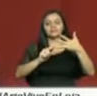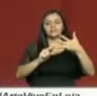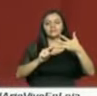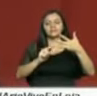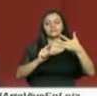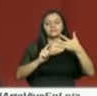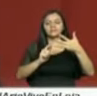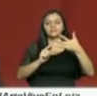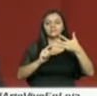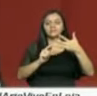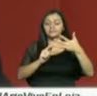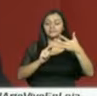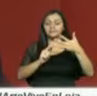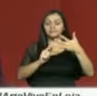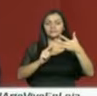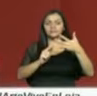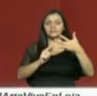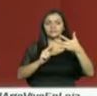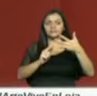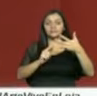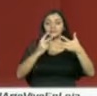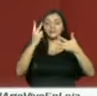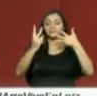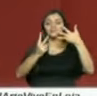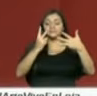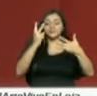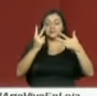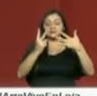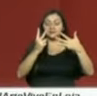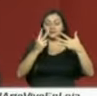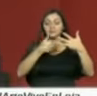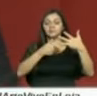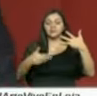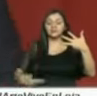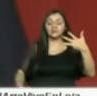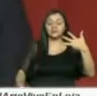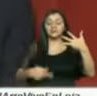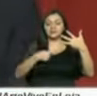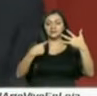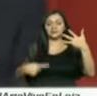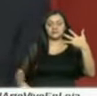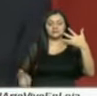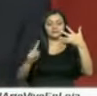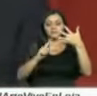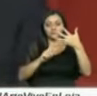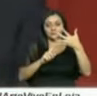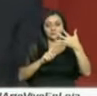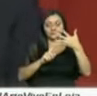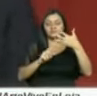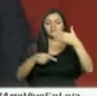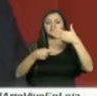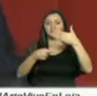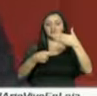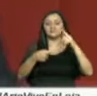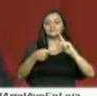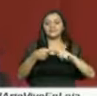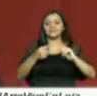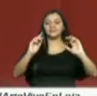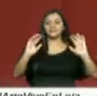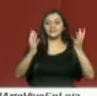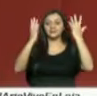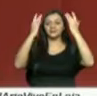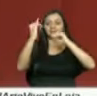resonante. Hemos recibido la visita del presidente chino Xi Jinping y ahora realizamos este